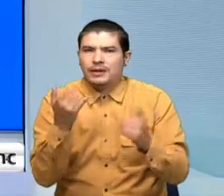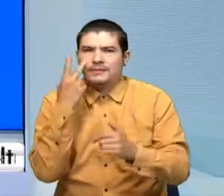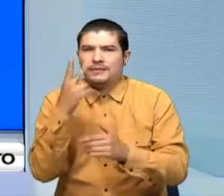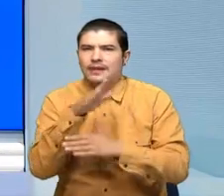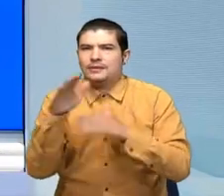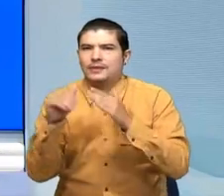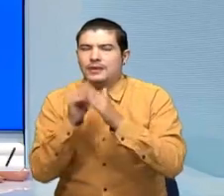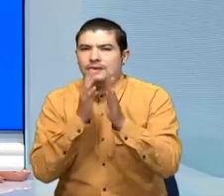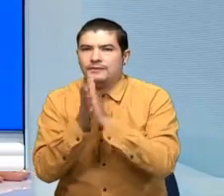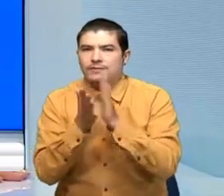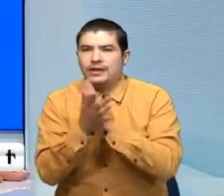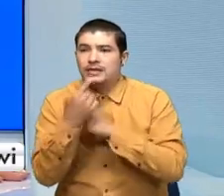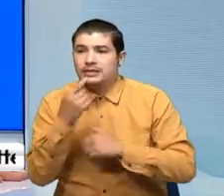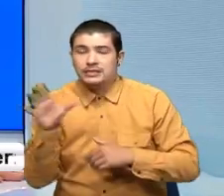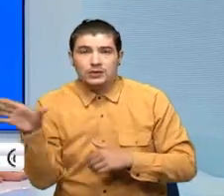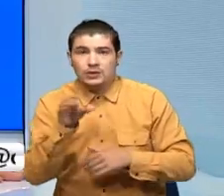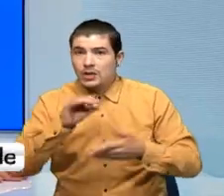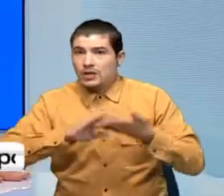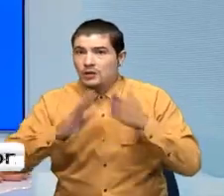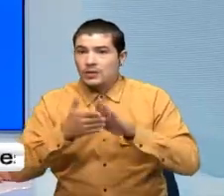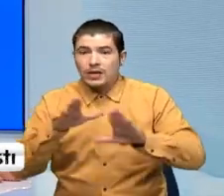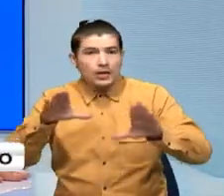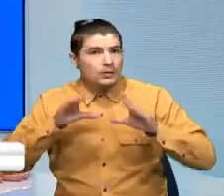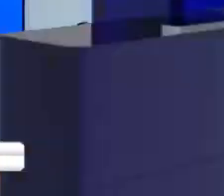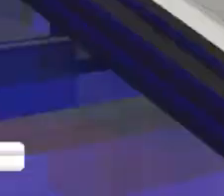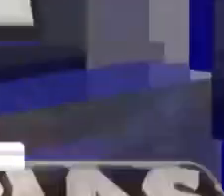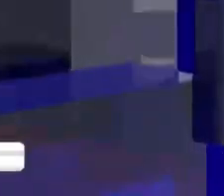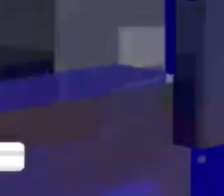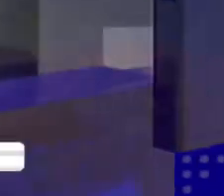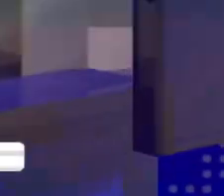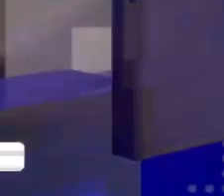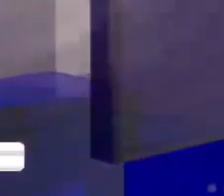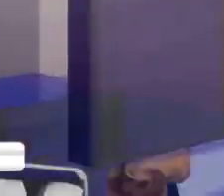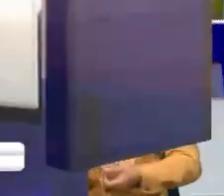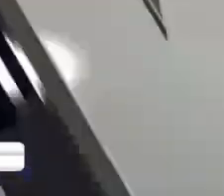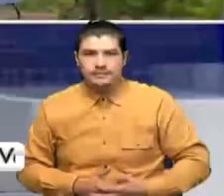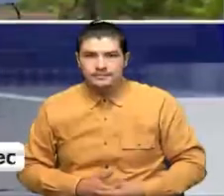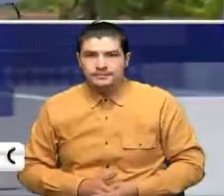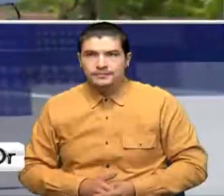este hecho que repudia la comunidad internacional. Samir.